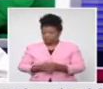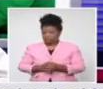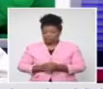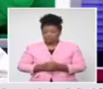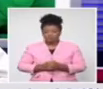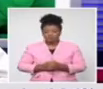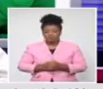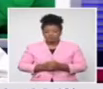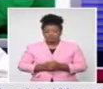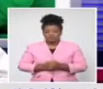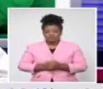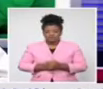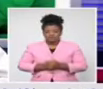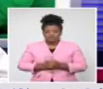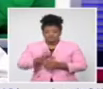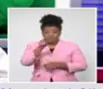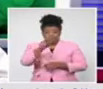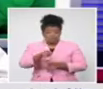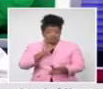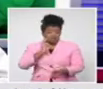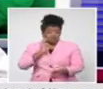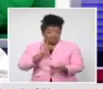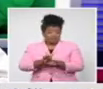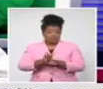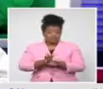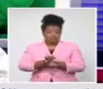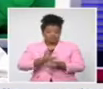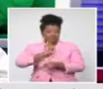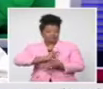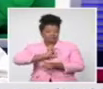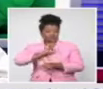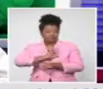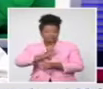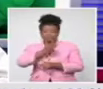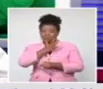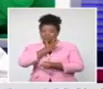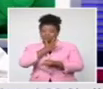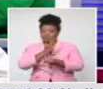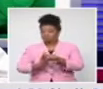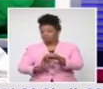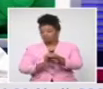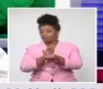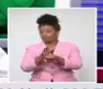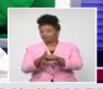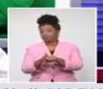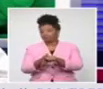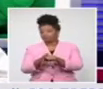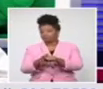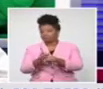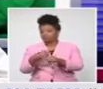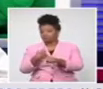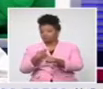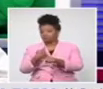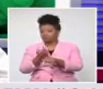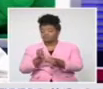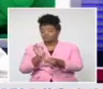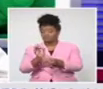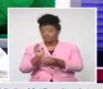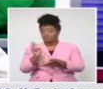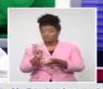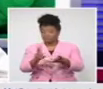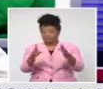que comenzó con sintomatología, se llega a identificar por la pesquisa